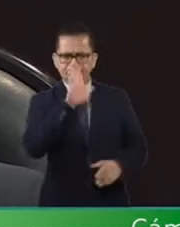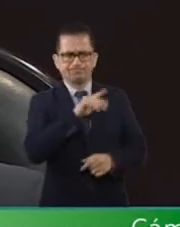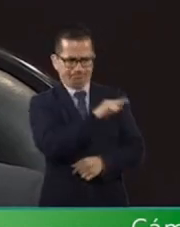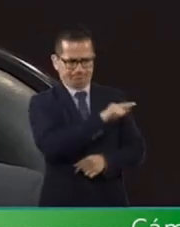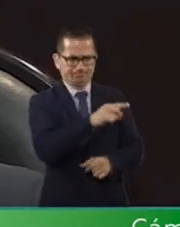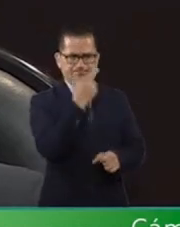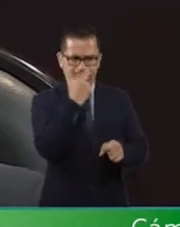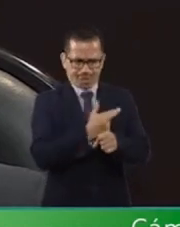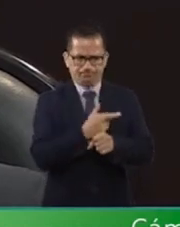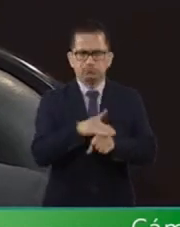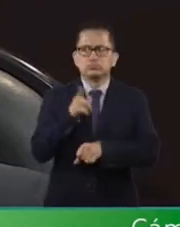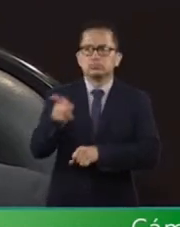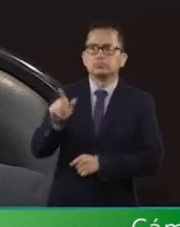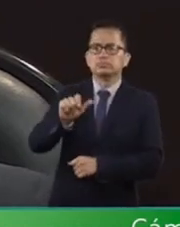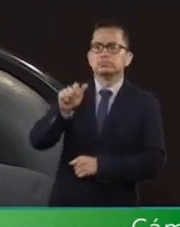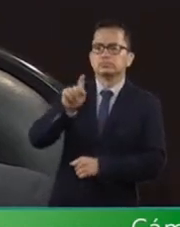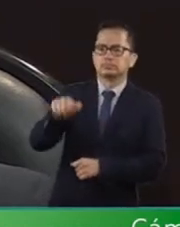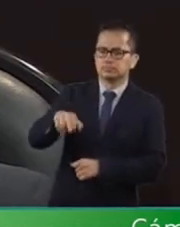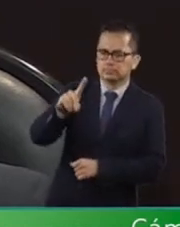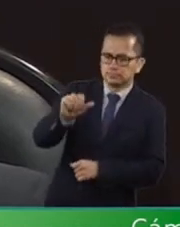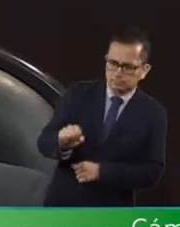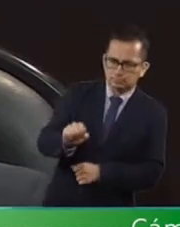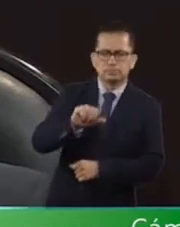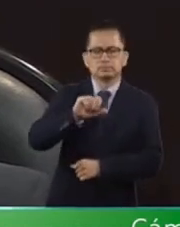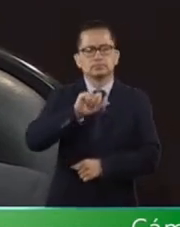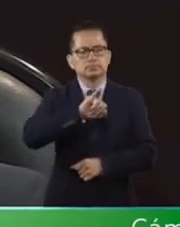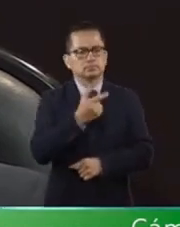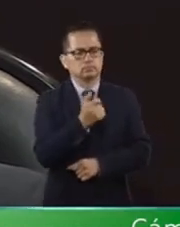Allende, Iguala o